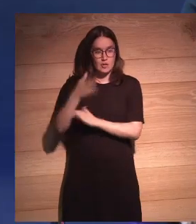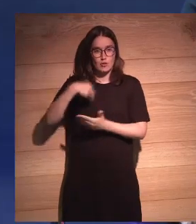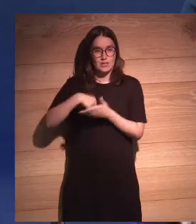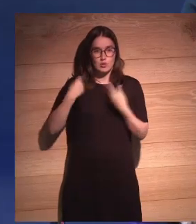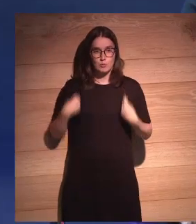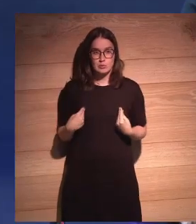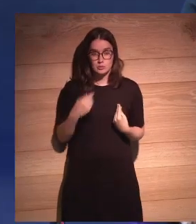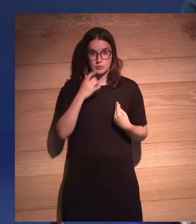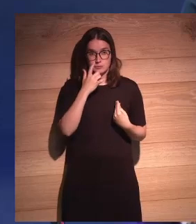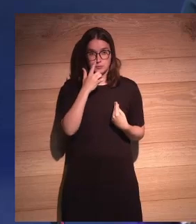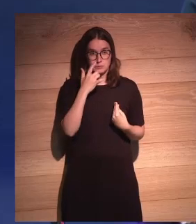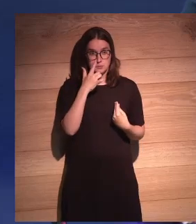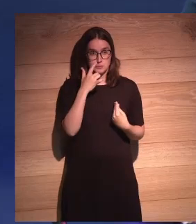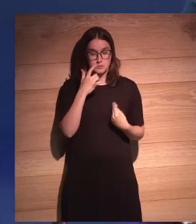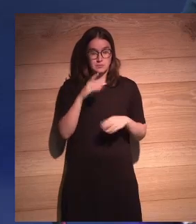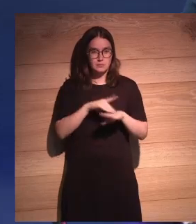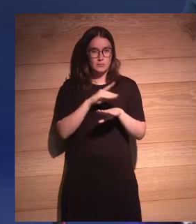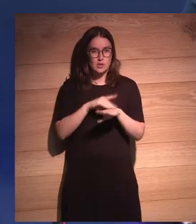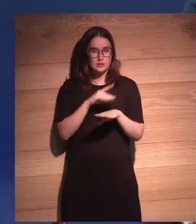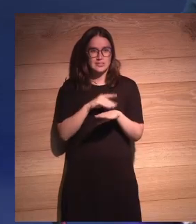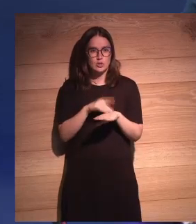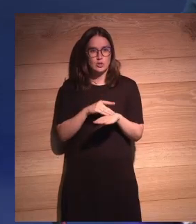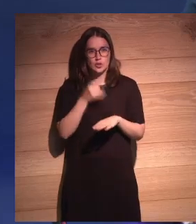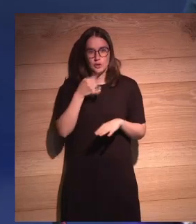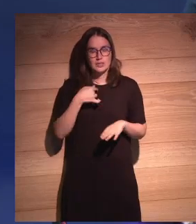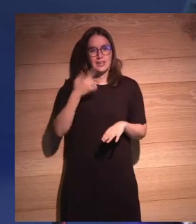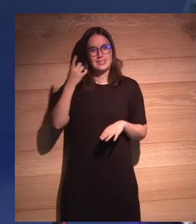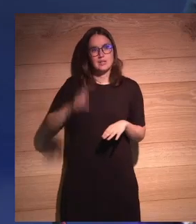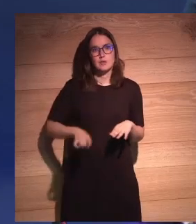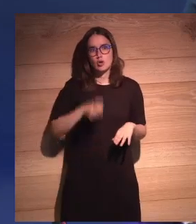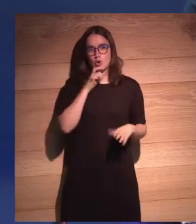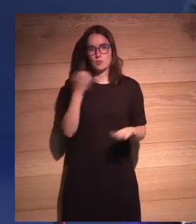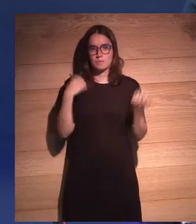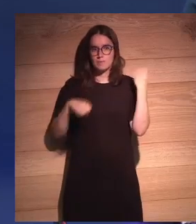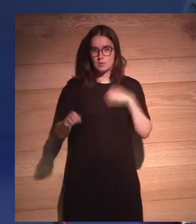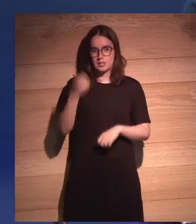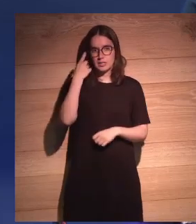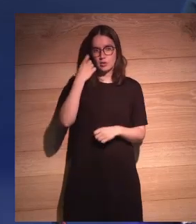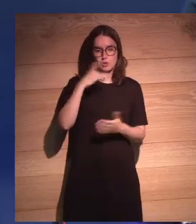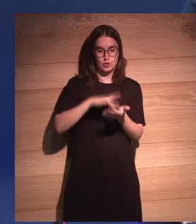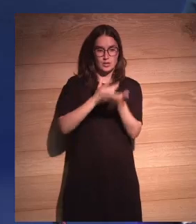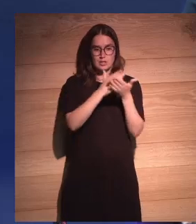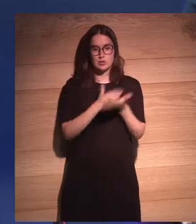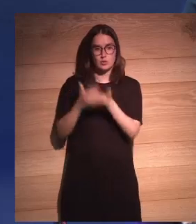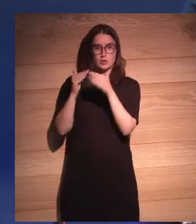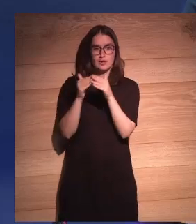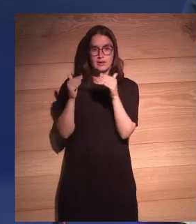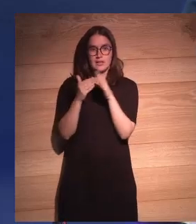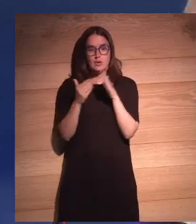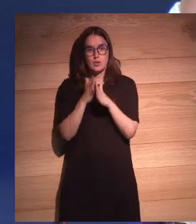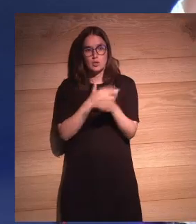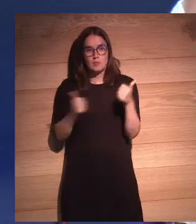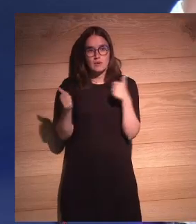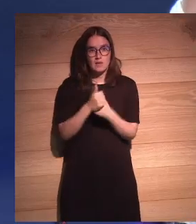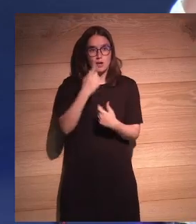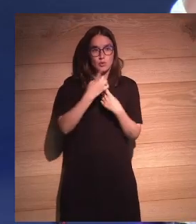contenidos que esos datos nos digan también cómo se comporta el alumno cuando está estudiando en su casa, cuando está